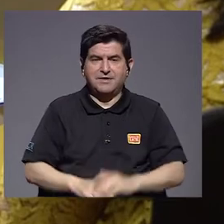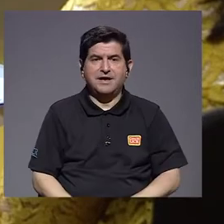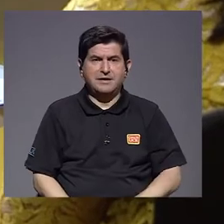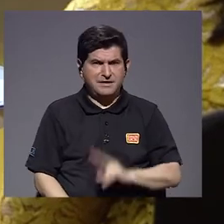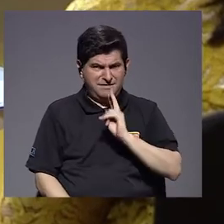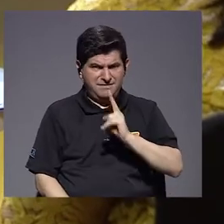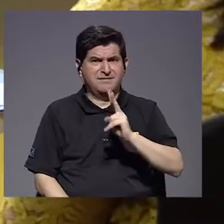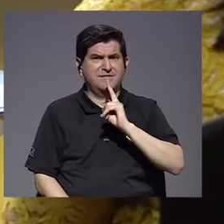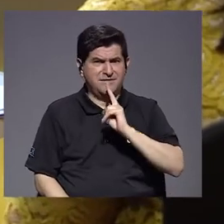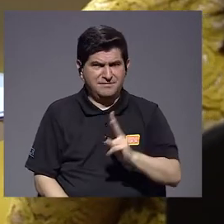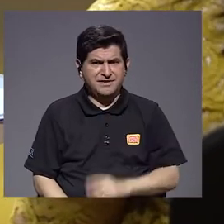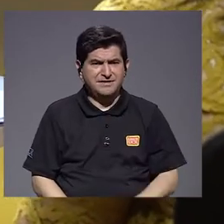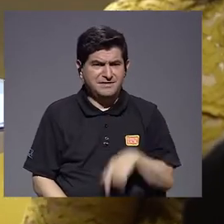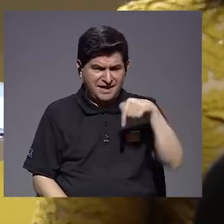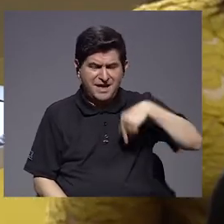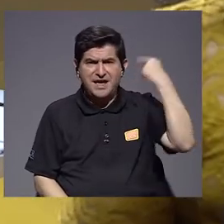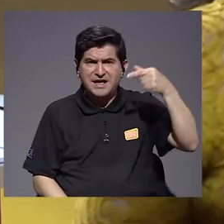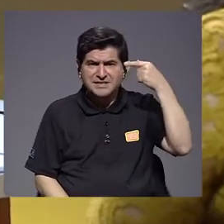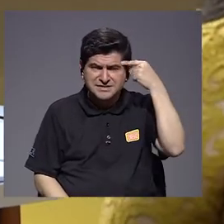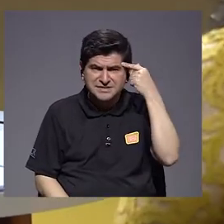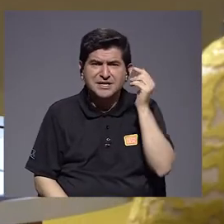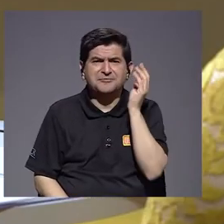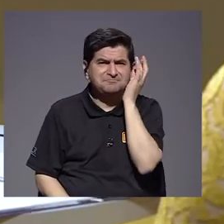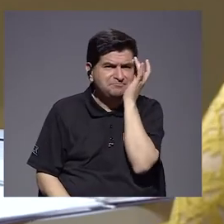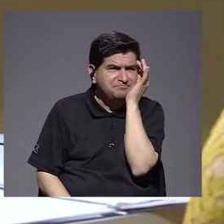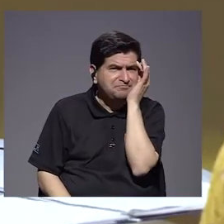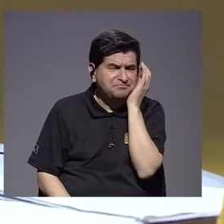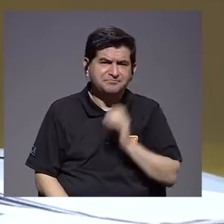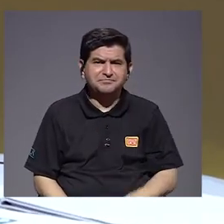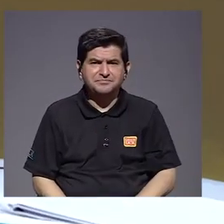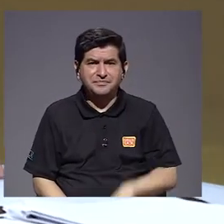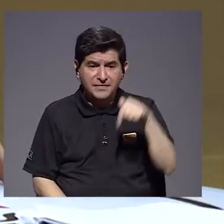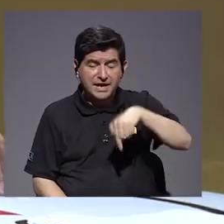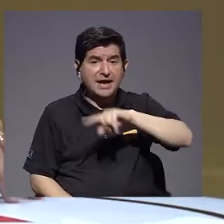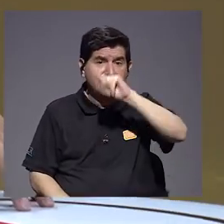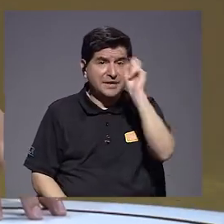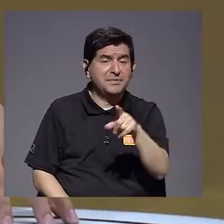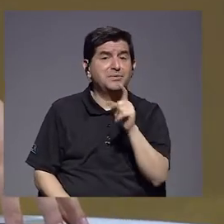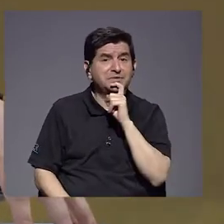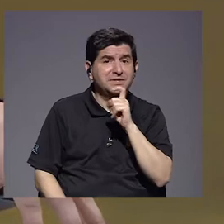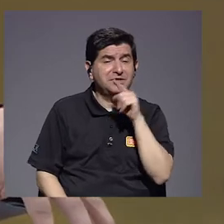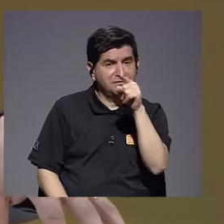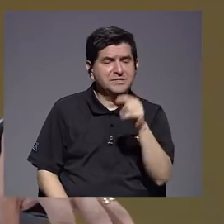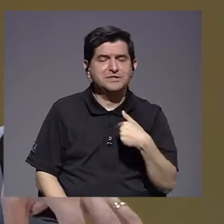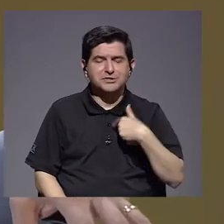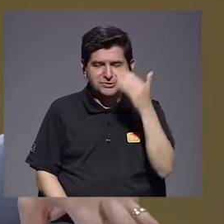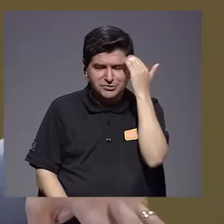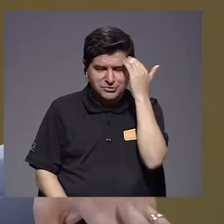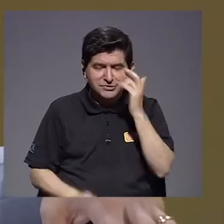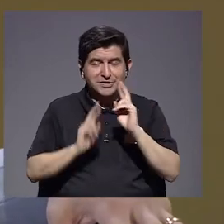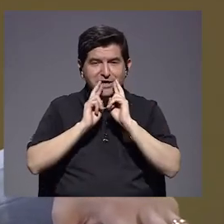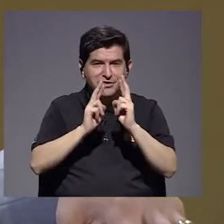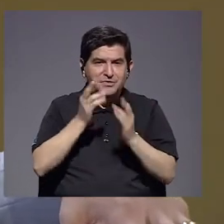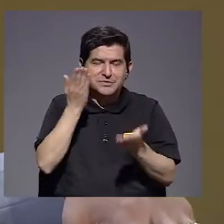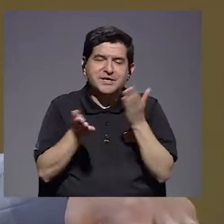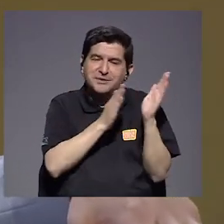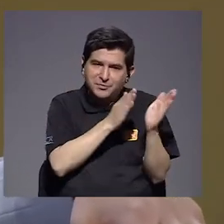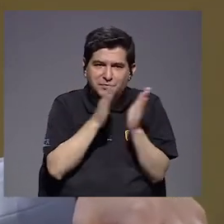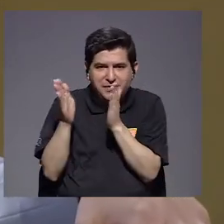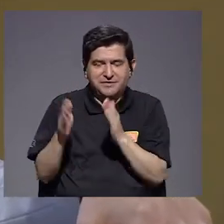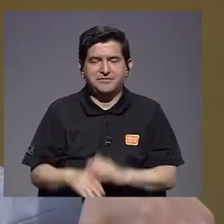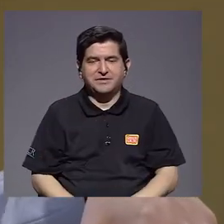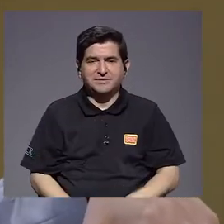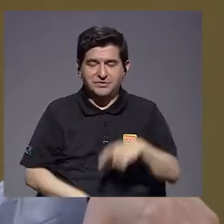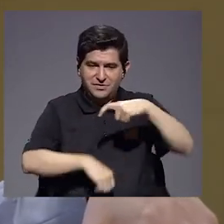si verdaderamente este gobierno se va a preocupar, porque aquí es una pregunta difícil para usted. Yo sé que usted puede responder por planificación